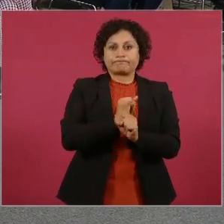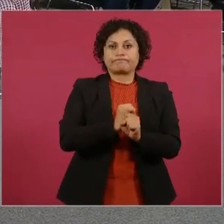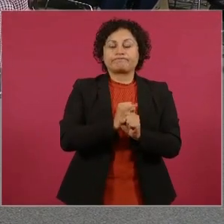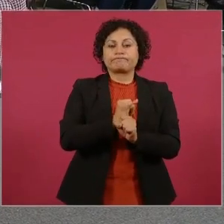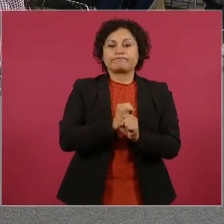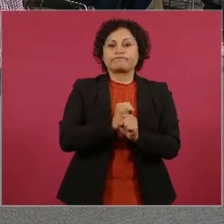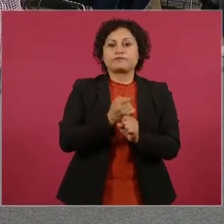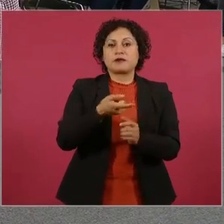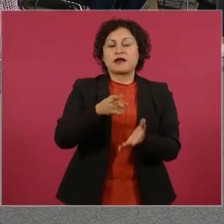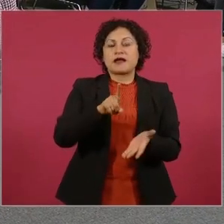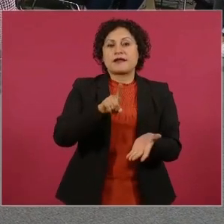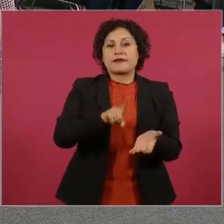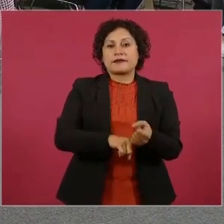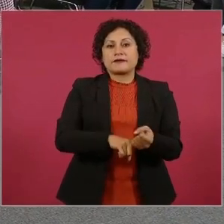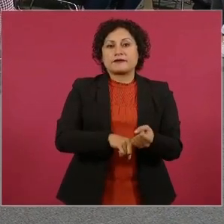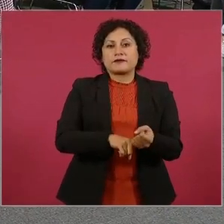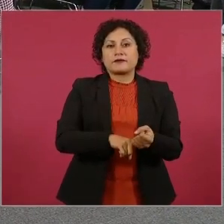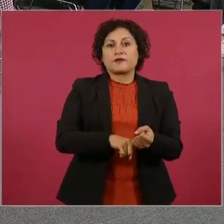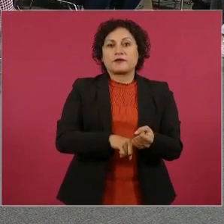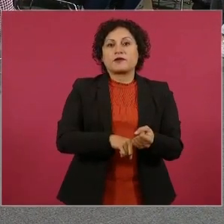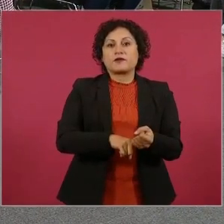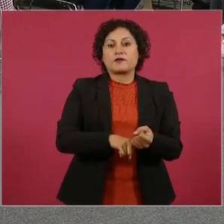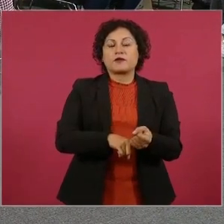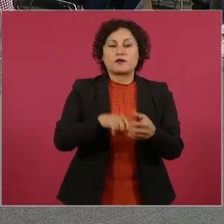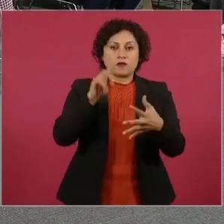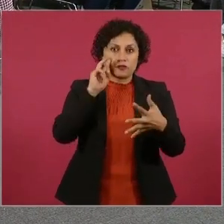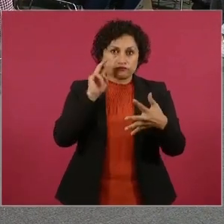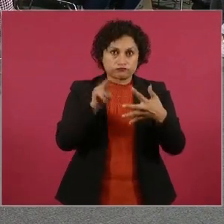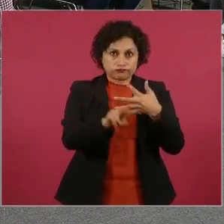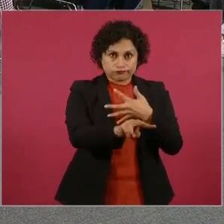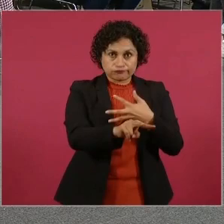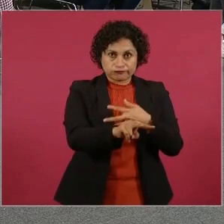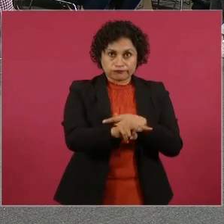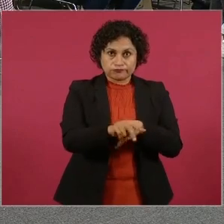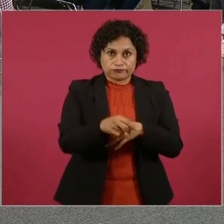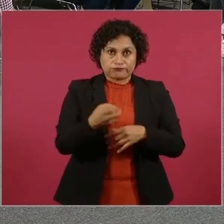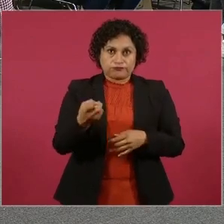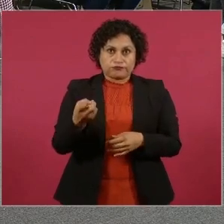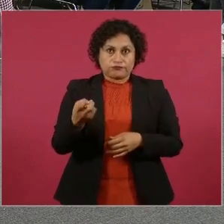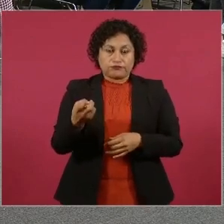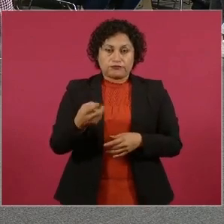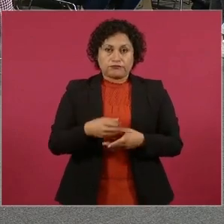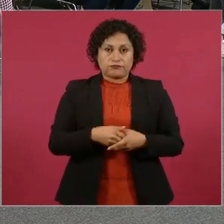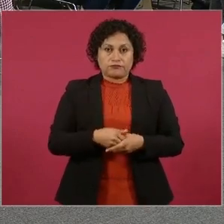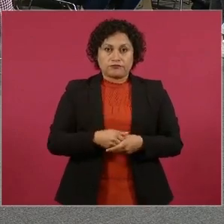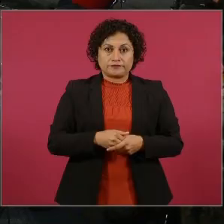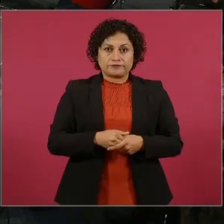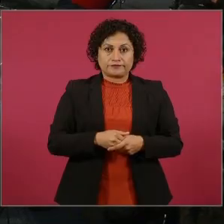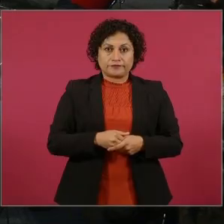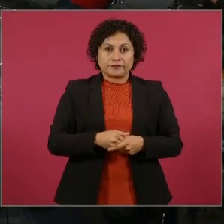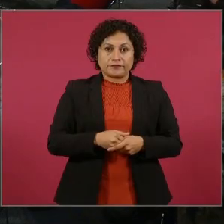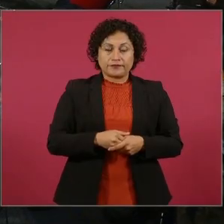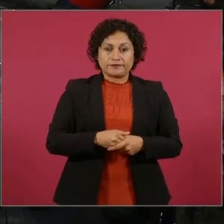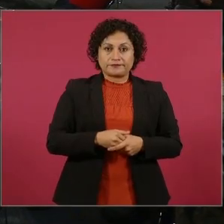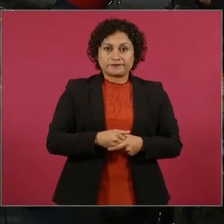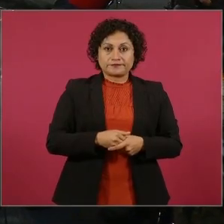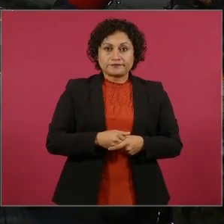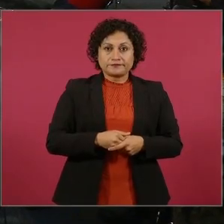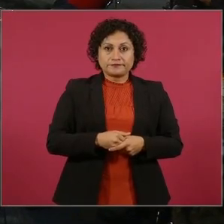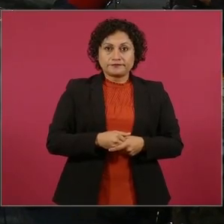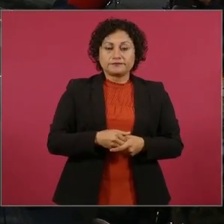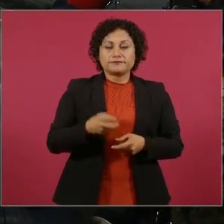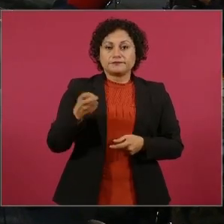digo de de la transparencia y